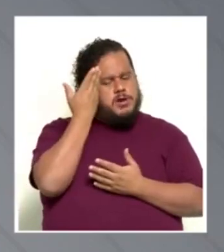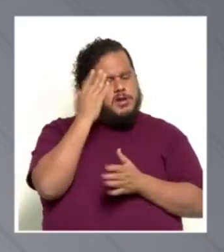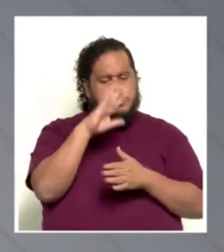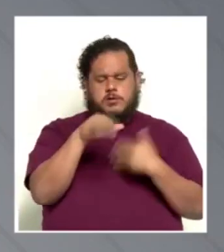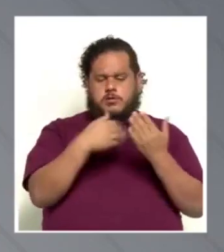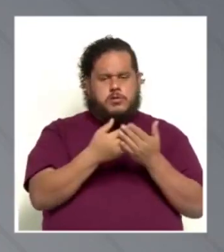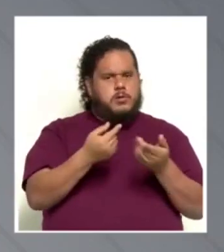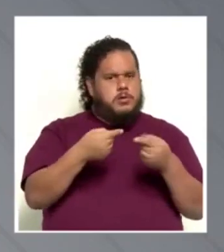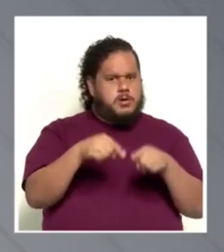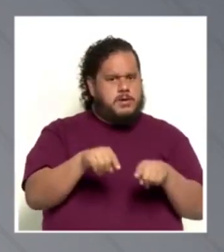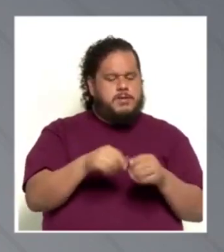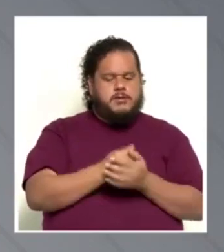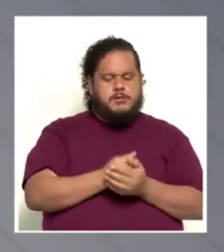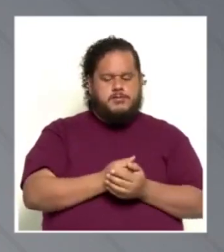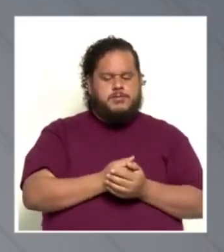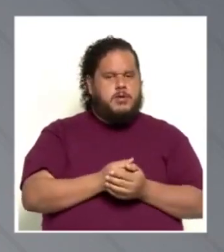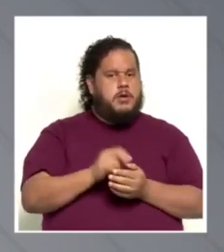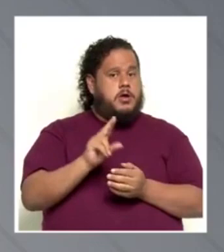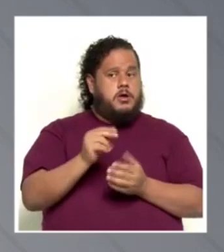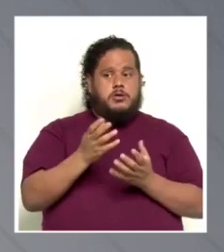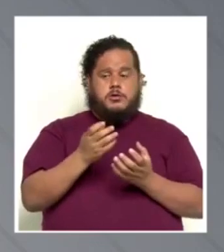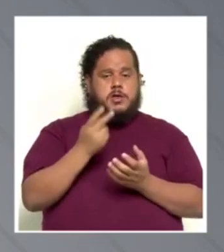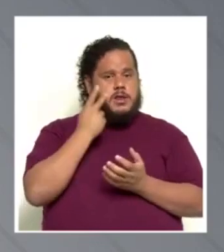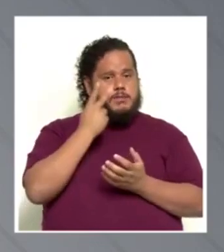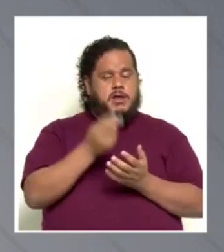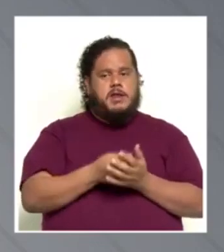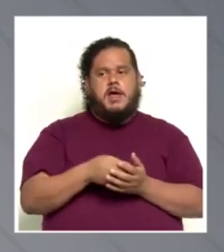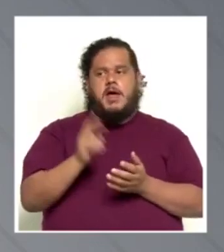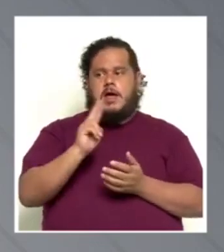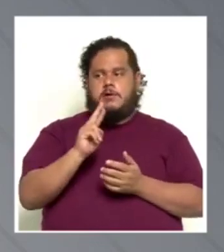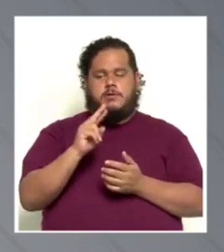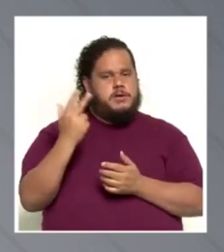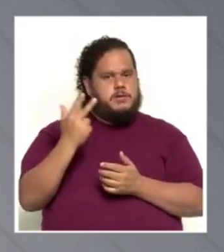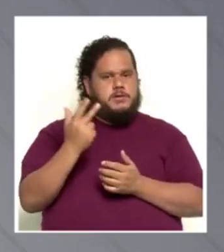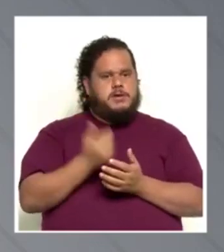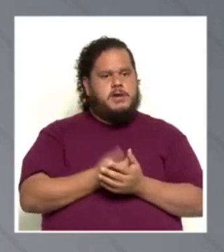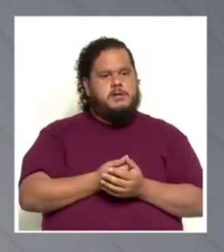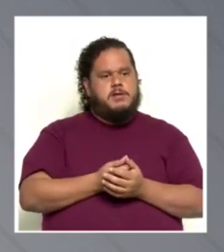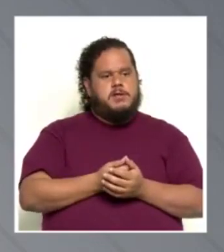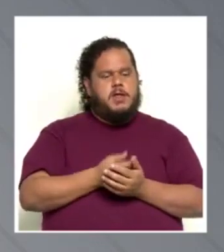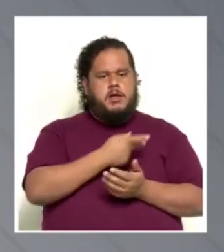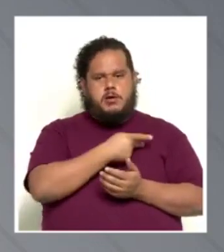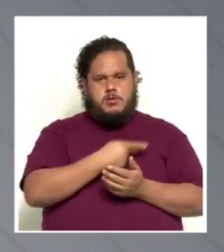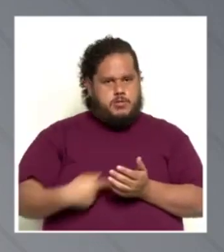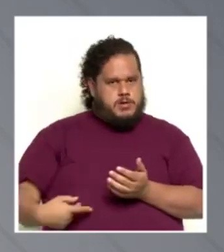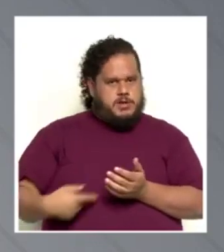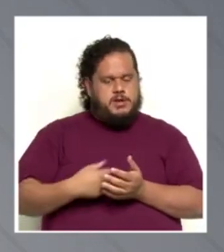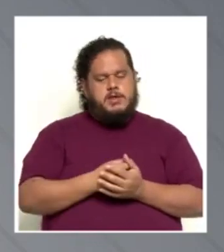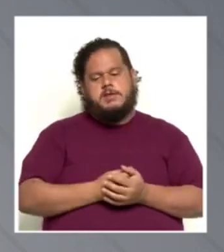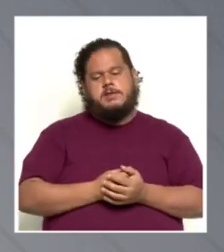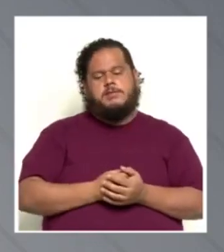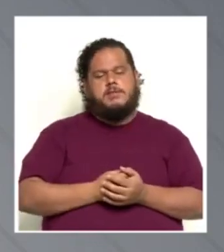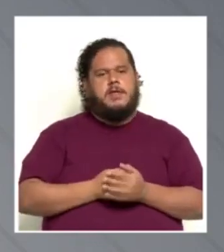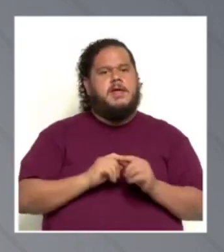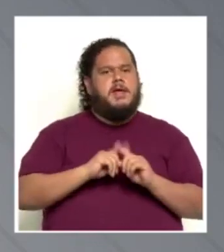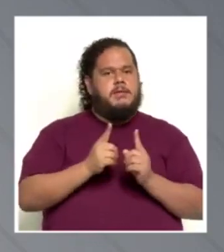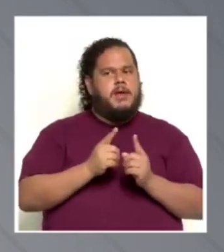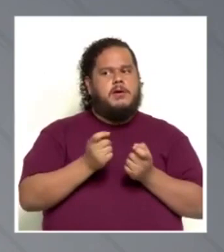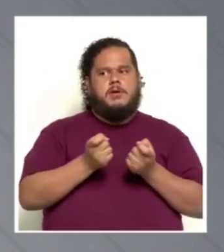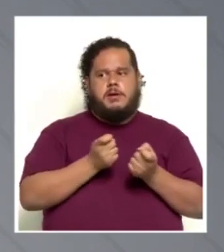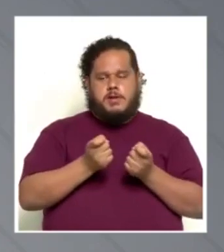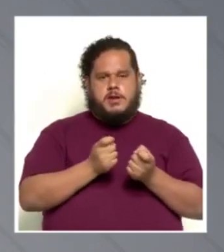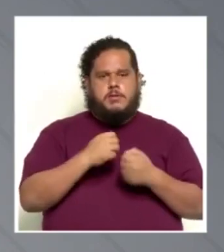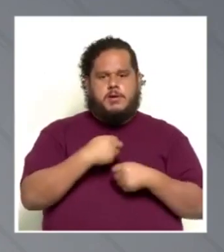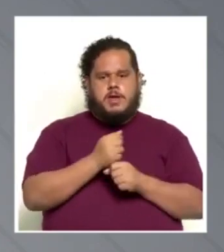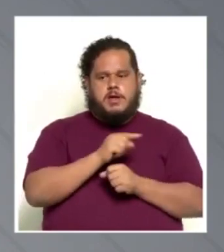sucedió. No quieren ver a don Rodrigo como presidente, pero el manejo que